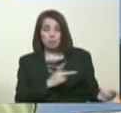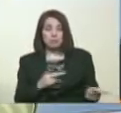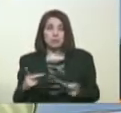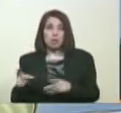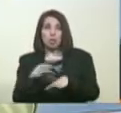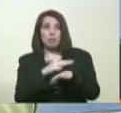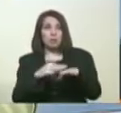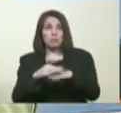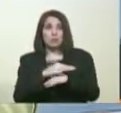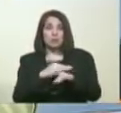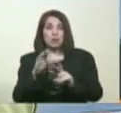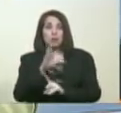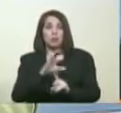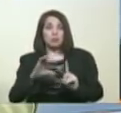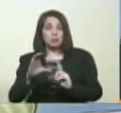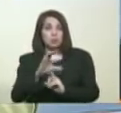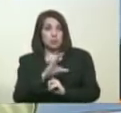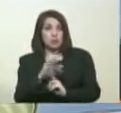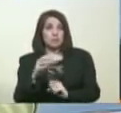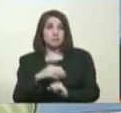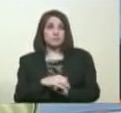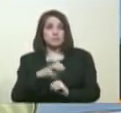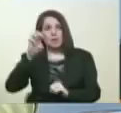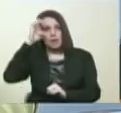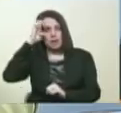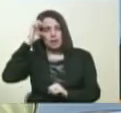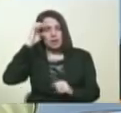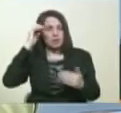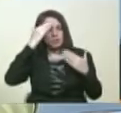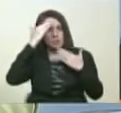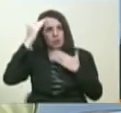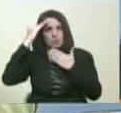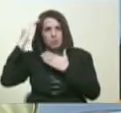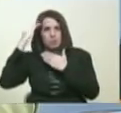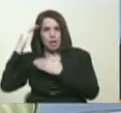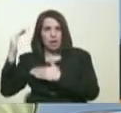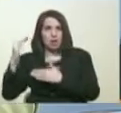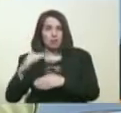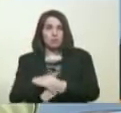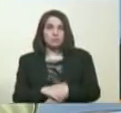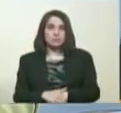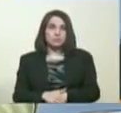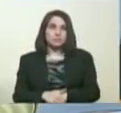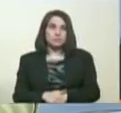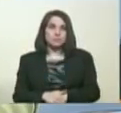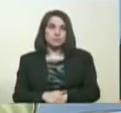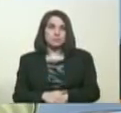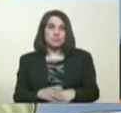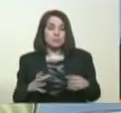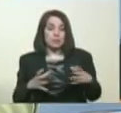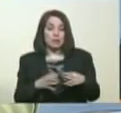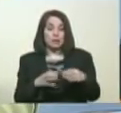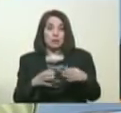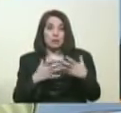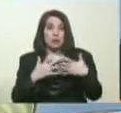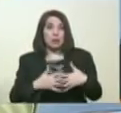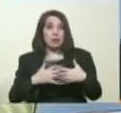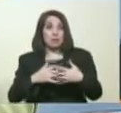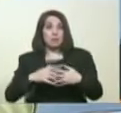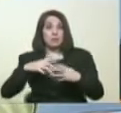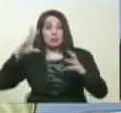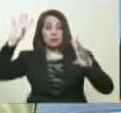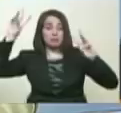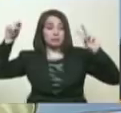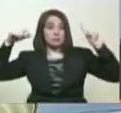ministro de Cultura, Ernesto Villegas, saludarlos. Se trata de la compañía de